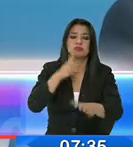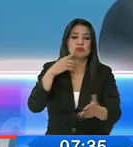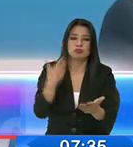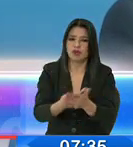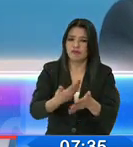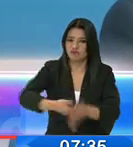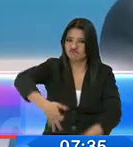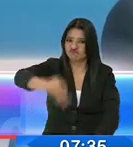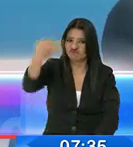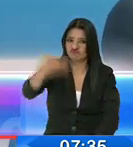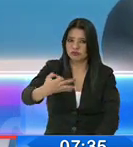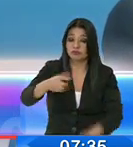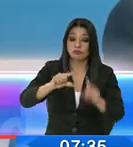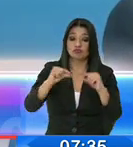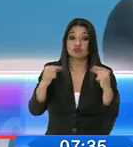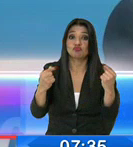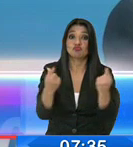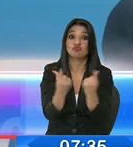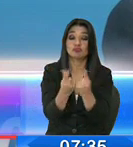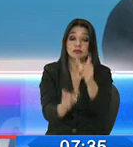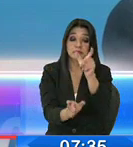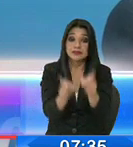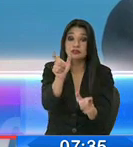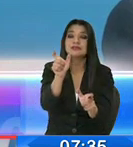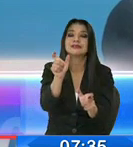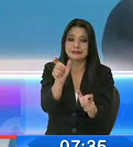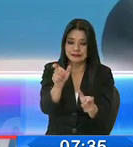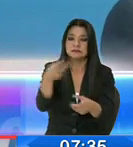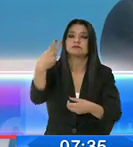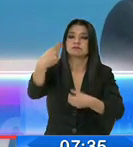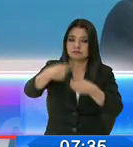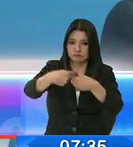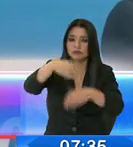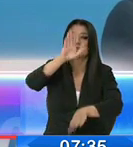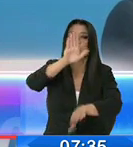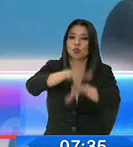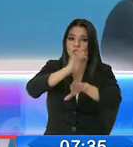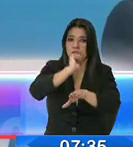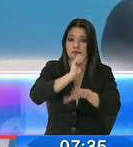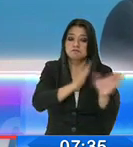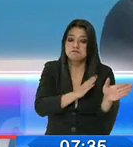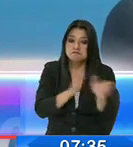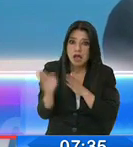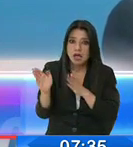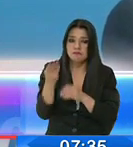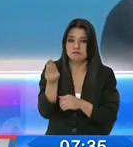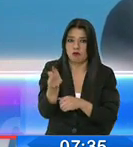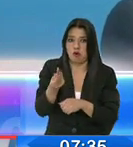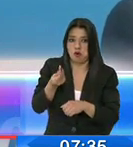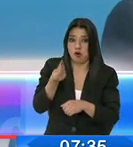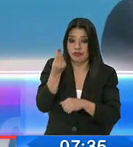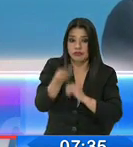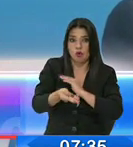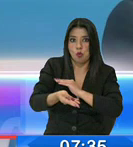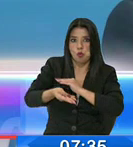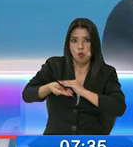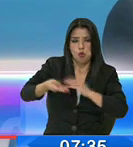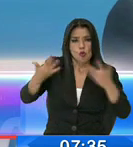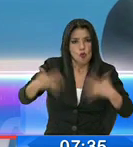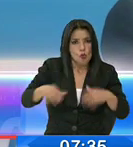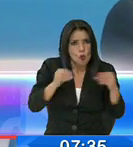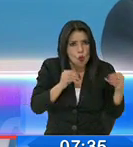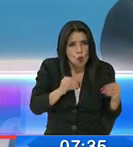que este grupo de personas participó en un esquema delictivo sumamente bien organizado